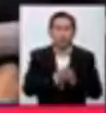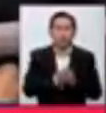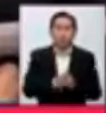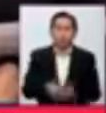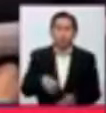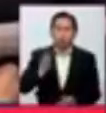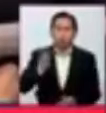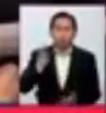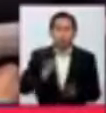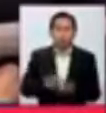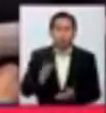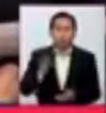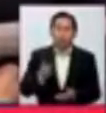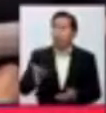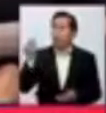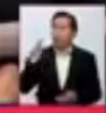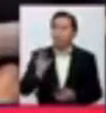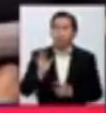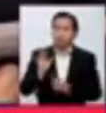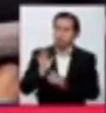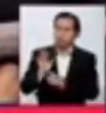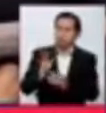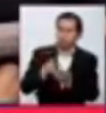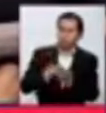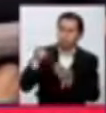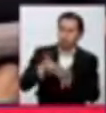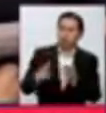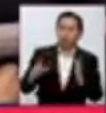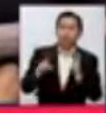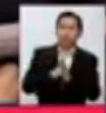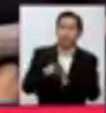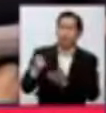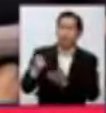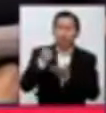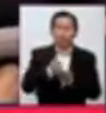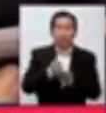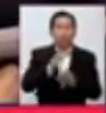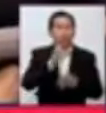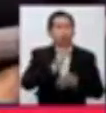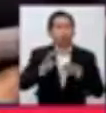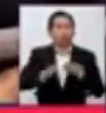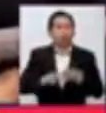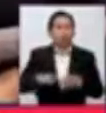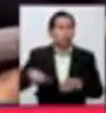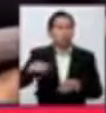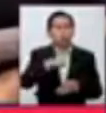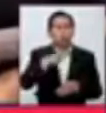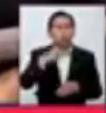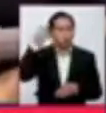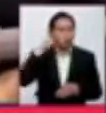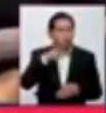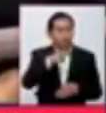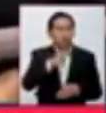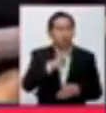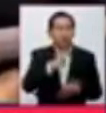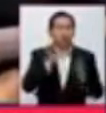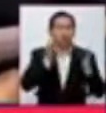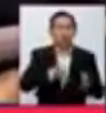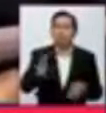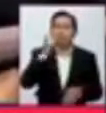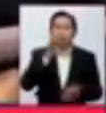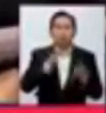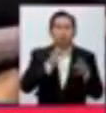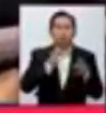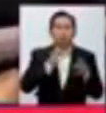2019 presentamos un proyecto de ley sobre asistencia integral a huérfanas y huérfanos víctimas de feminicidio.